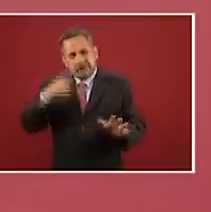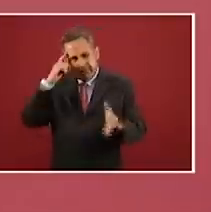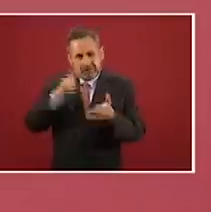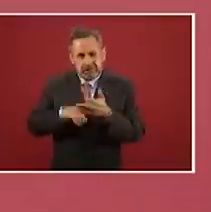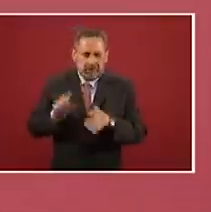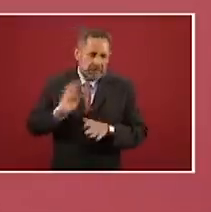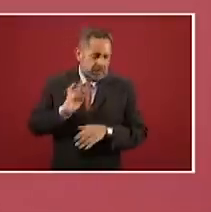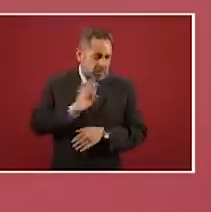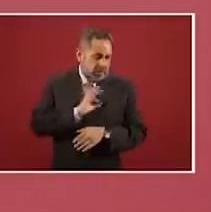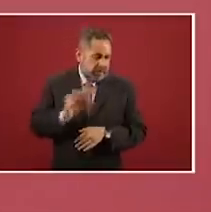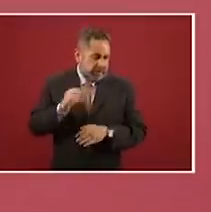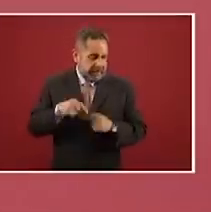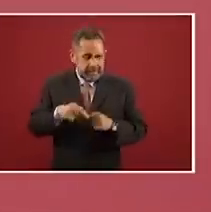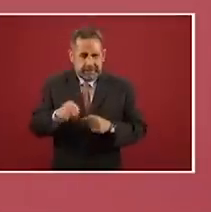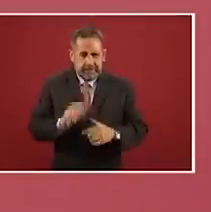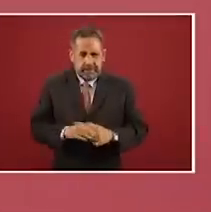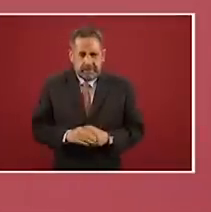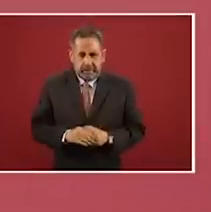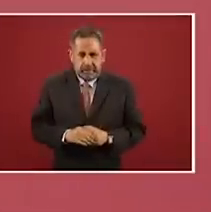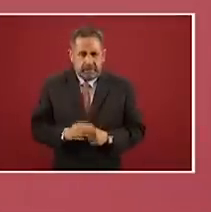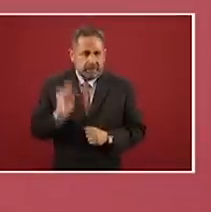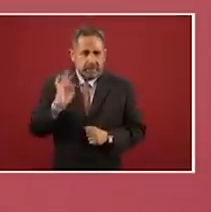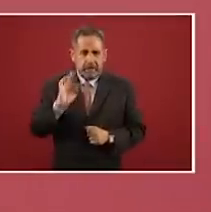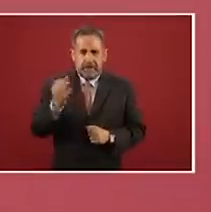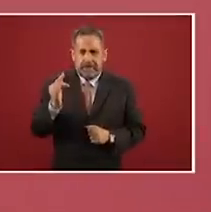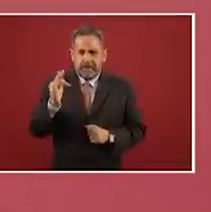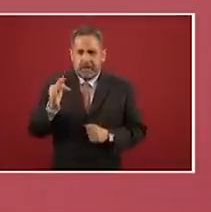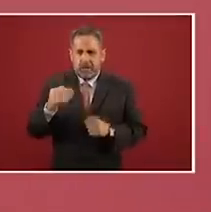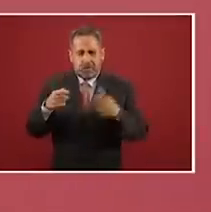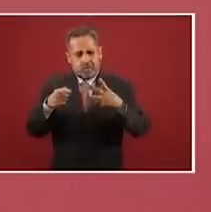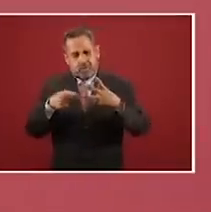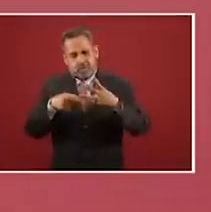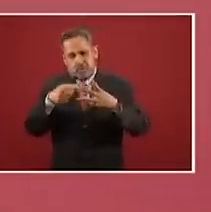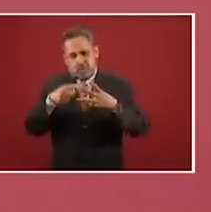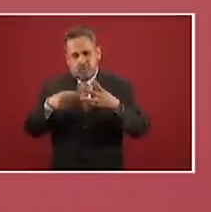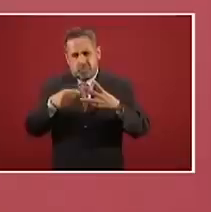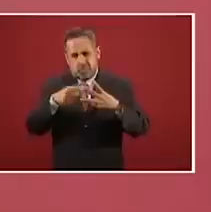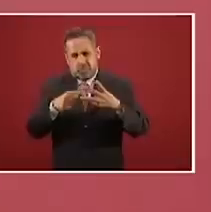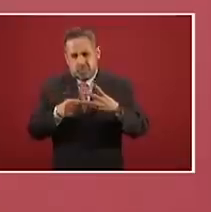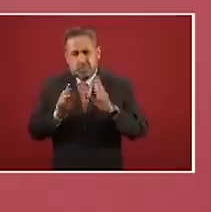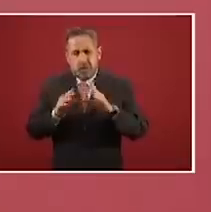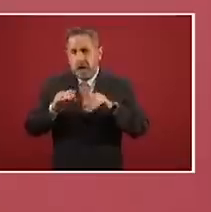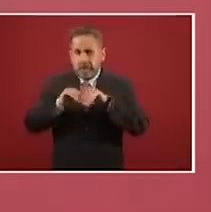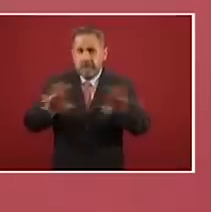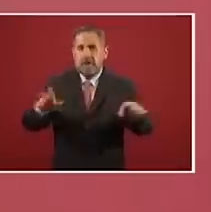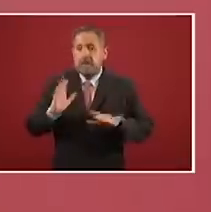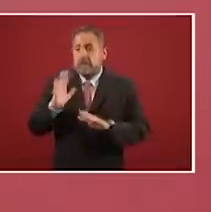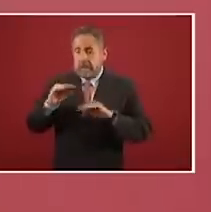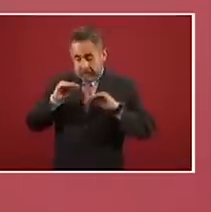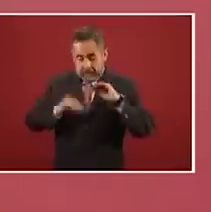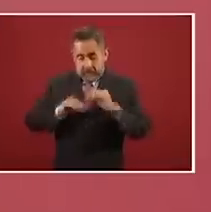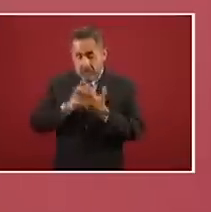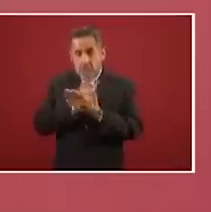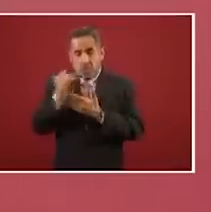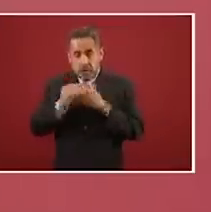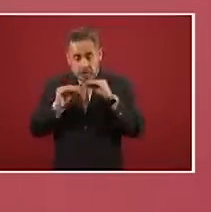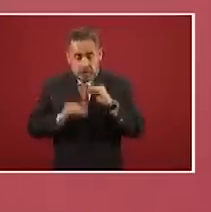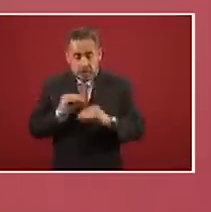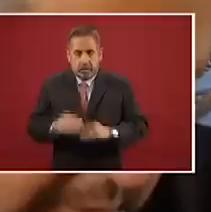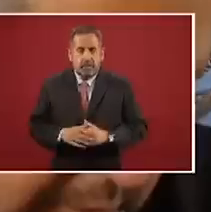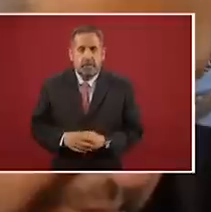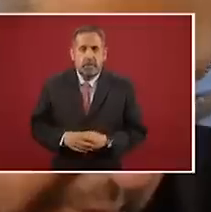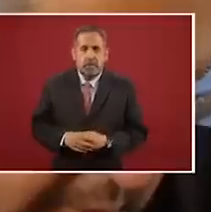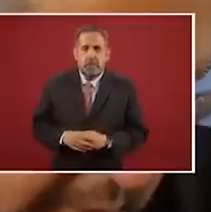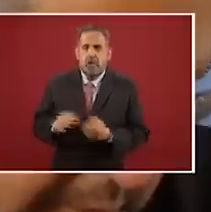a más tardar a mediados de febrero. Okay. Ya se está trabajando en los proyectos. Y ya